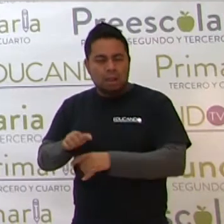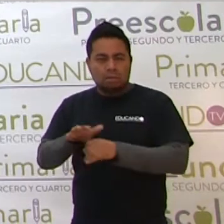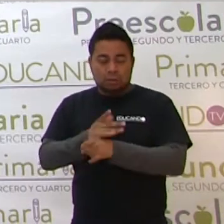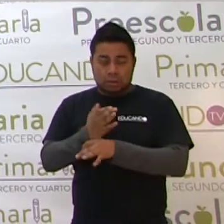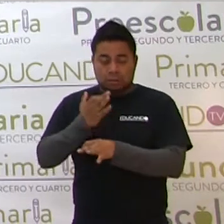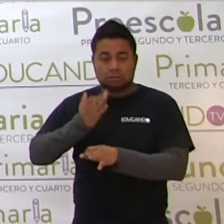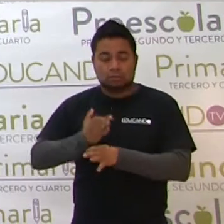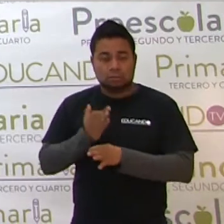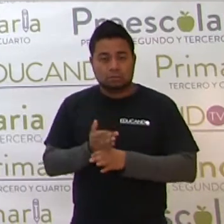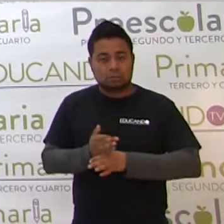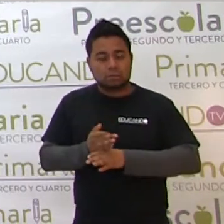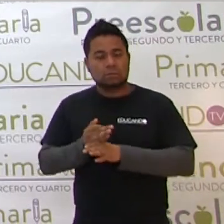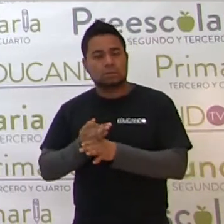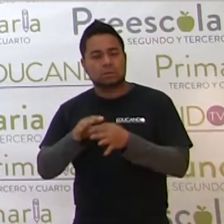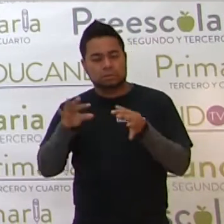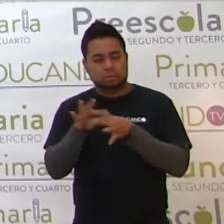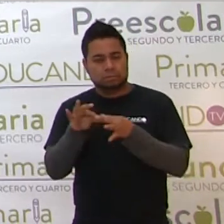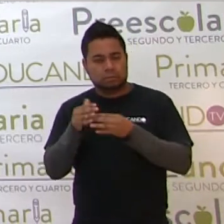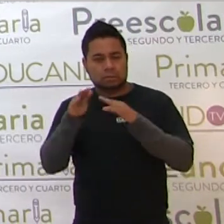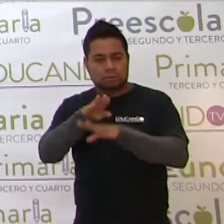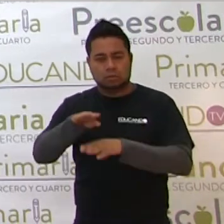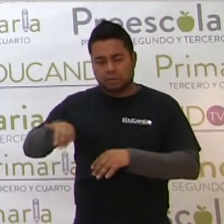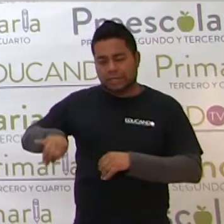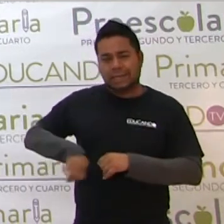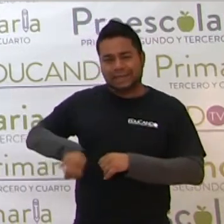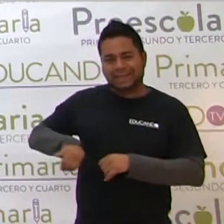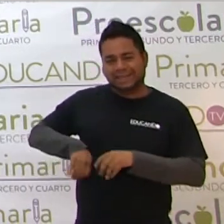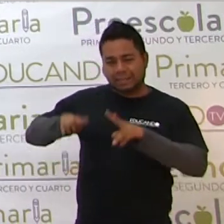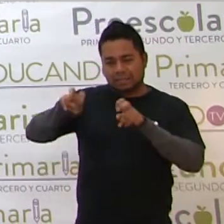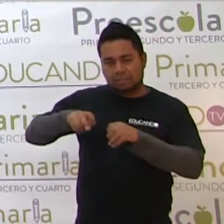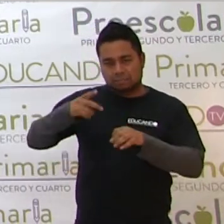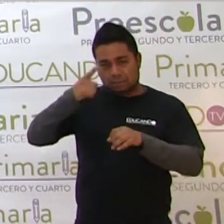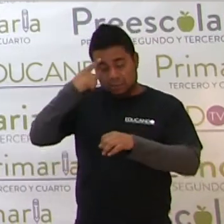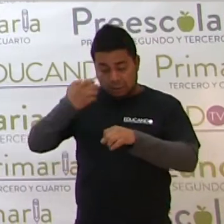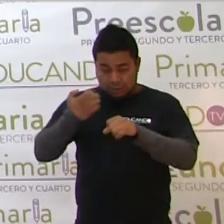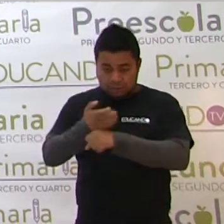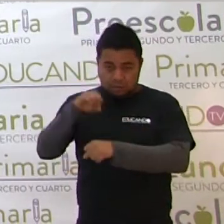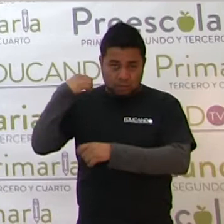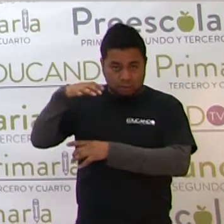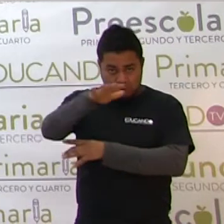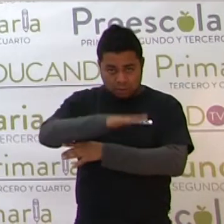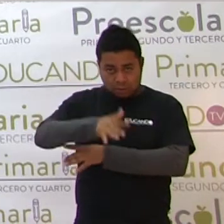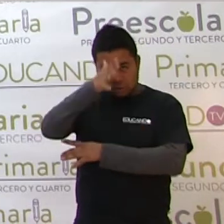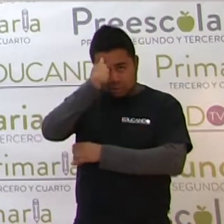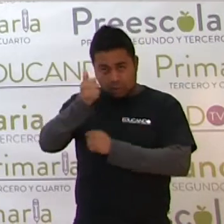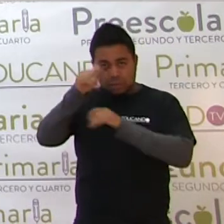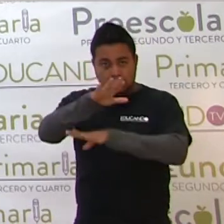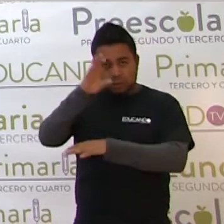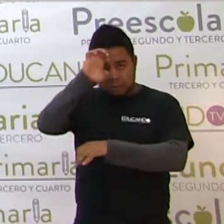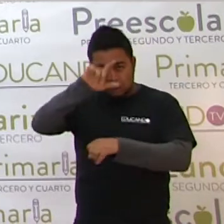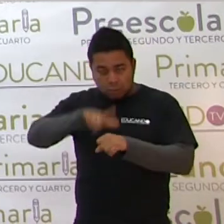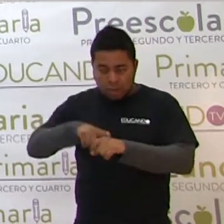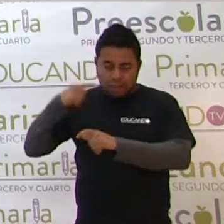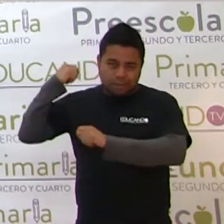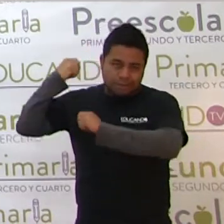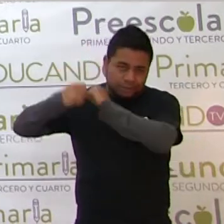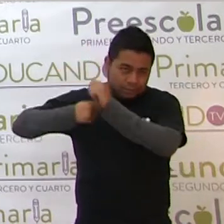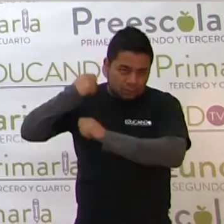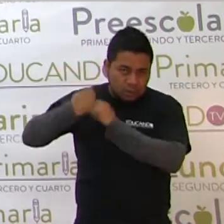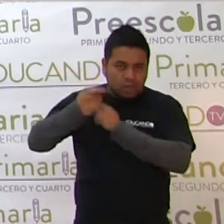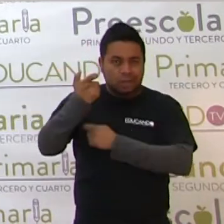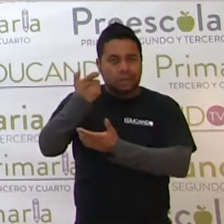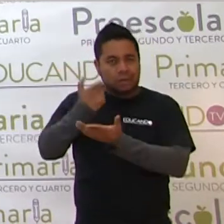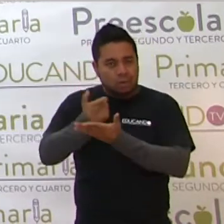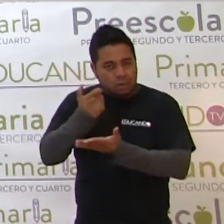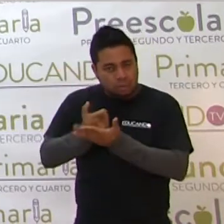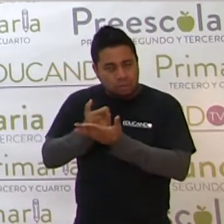estamos hablando sobre un tema de interés de nuestro estado, ¿sí? Acuérdense sobre la cultura, tradiciones y economía, que fue